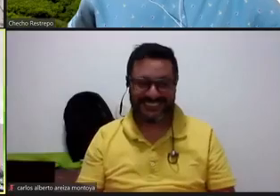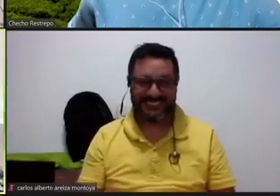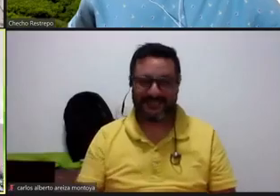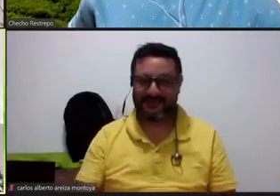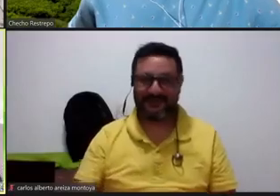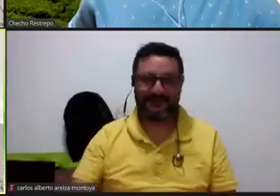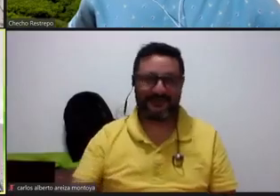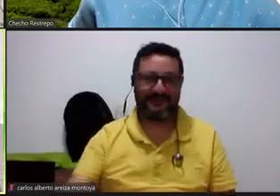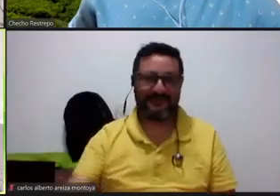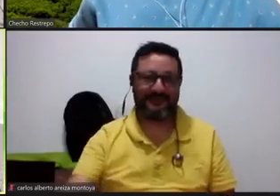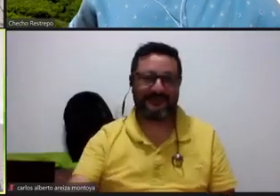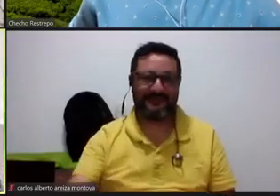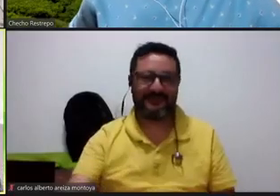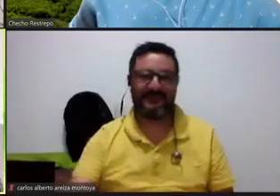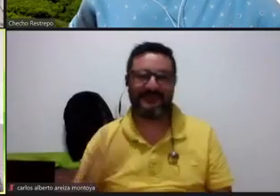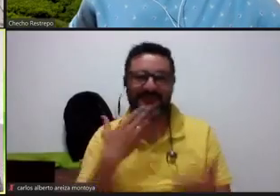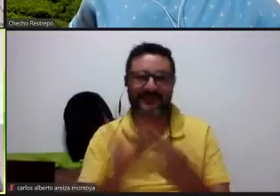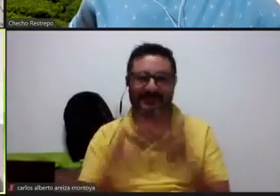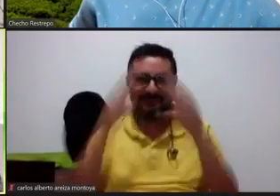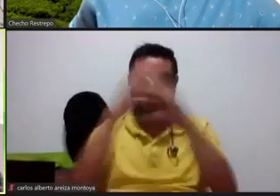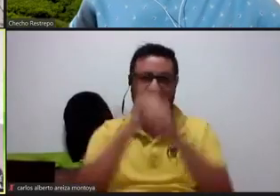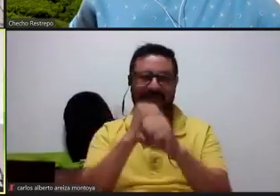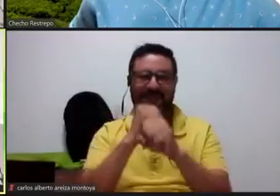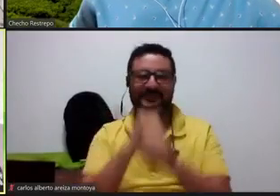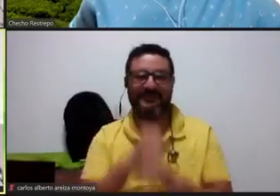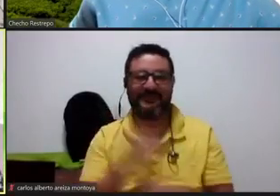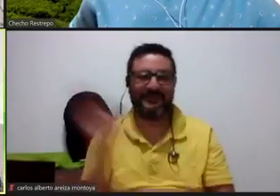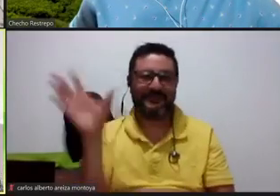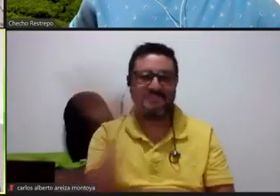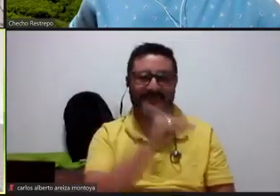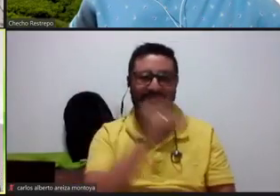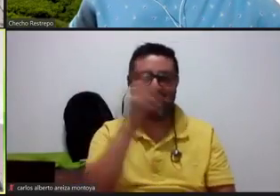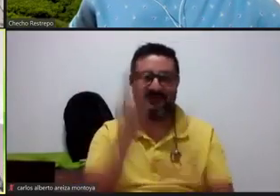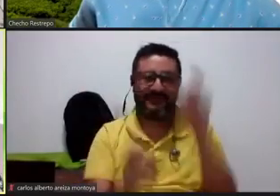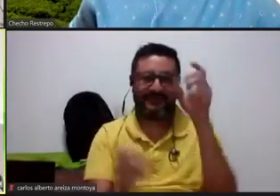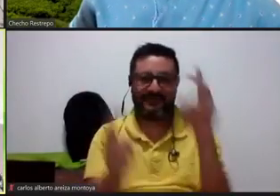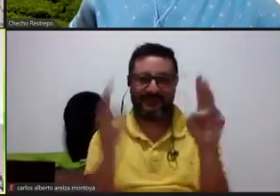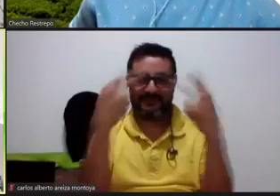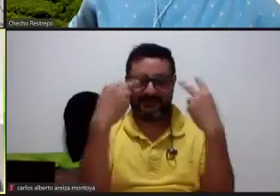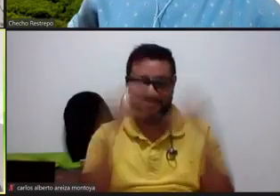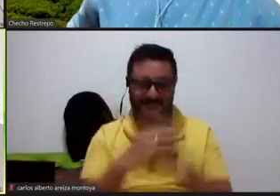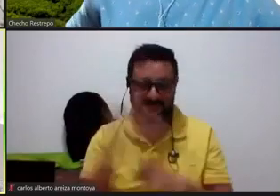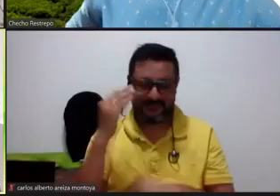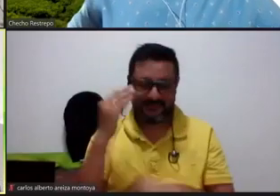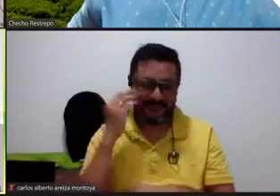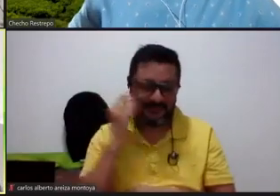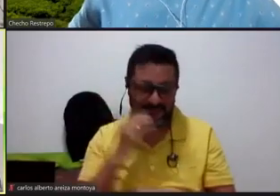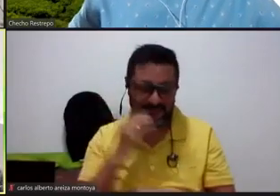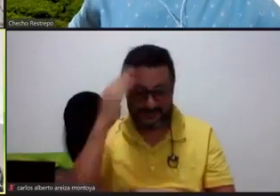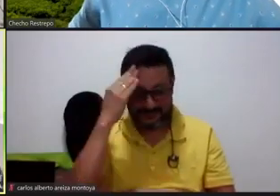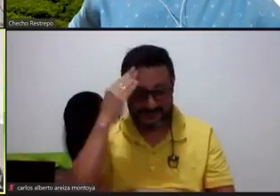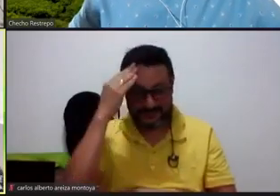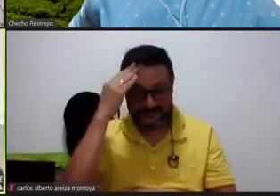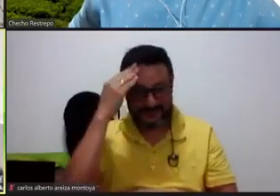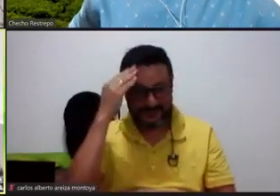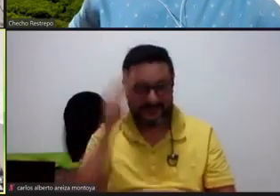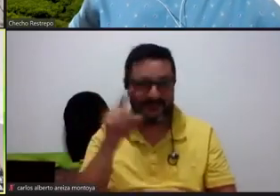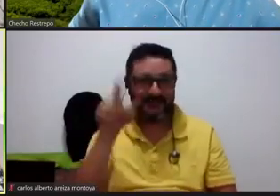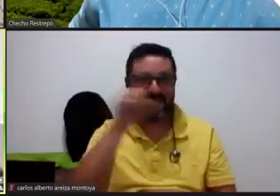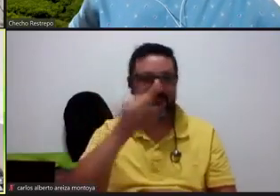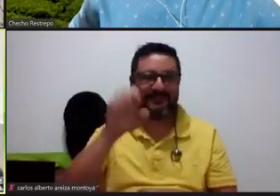Hola Checho, muy buenas noches a ti, muy buenas noches a todos nuestros televidentes, a Carlos y por supuesto a Sebastián, a